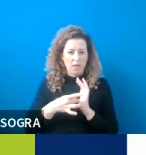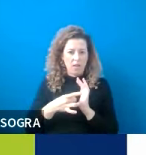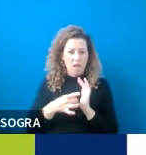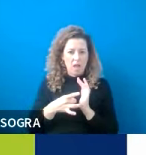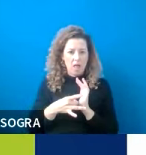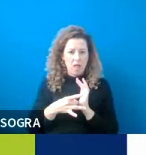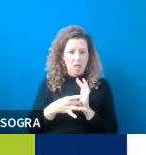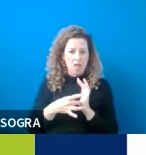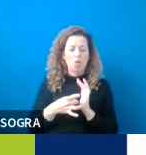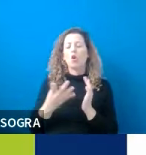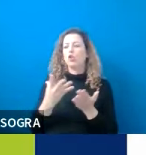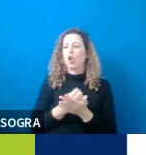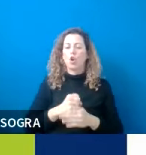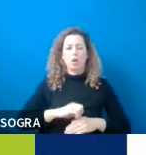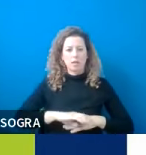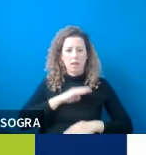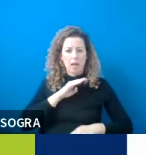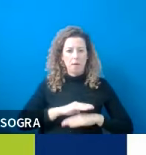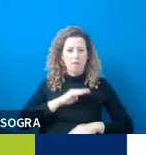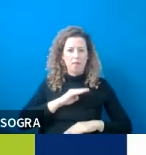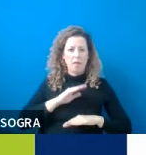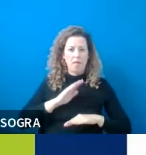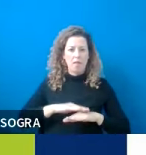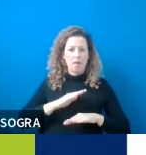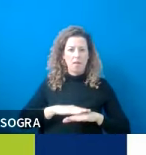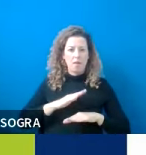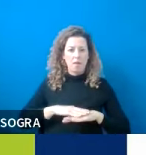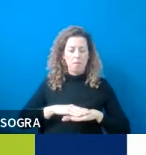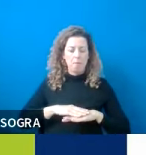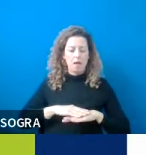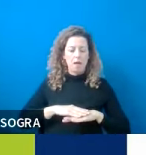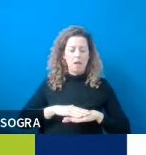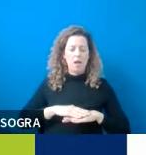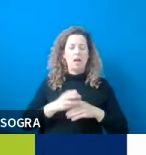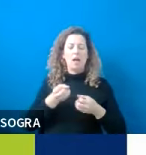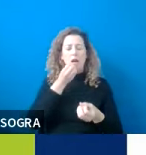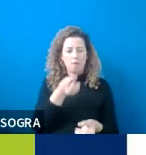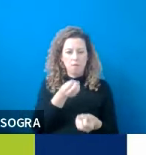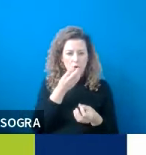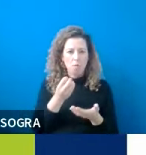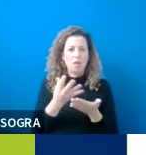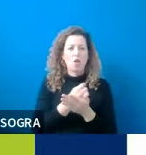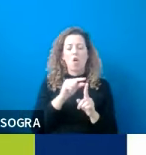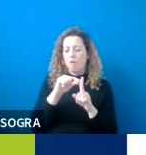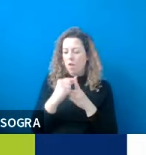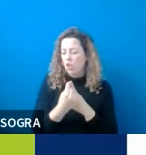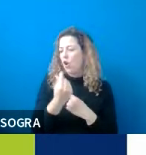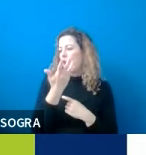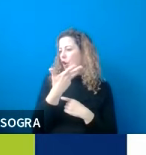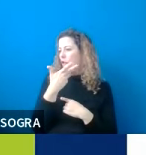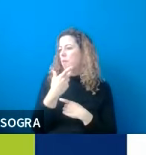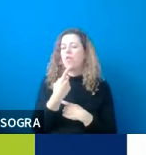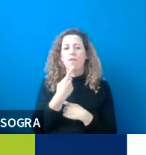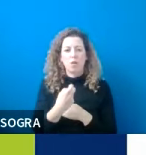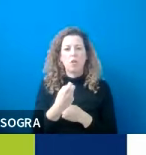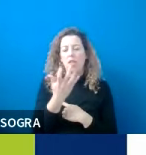capacidad de informar desde una perspectiva donde conocemos las personas del desarrollo, conocemos las dificultades y